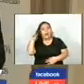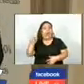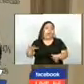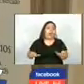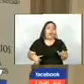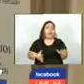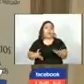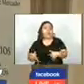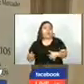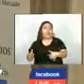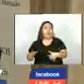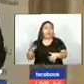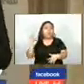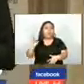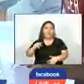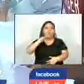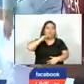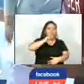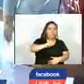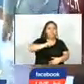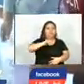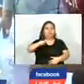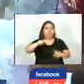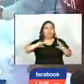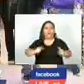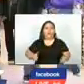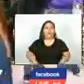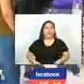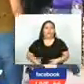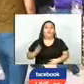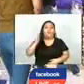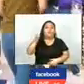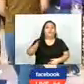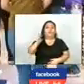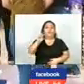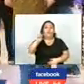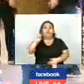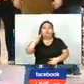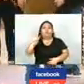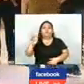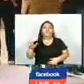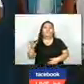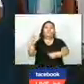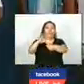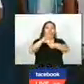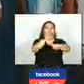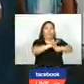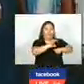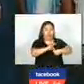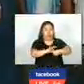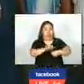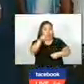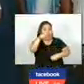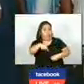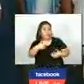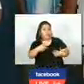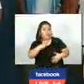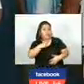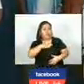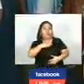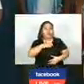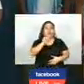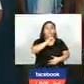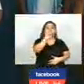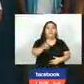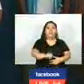que es mejor un sistema autoritario. El 2024 se llevarán a cabo las elecciones y hasta la fecha, más del